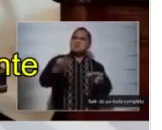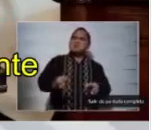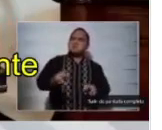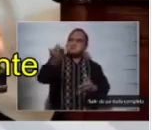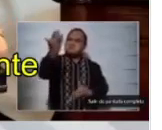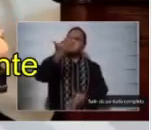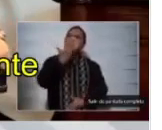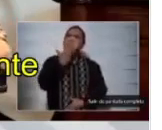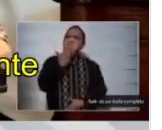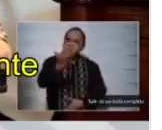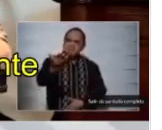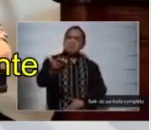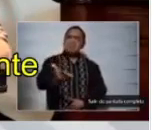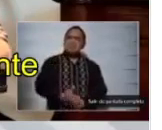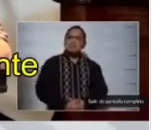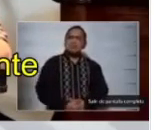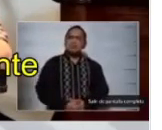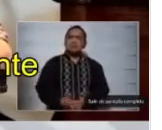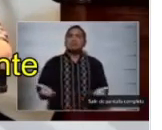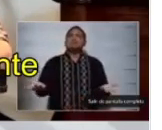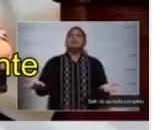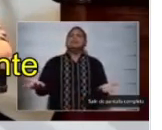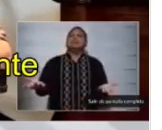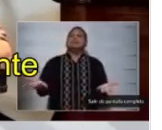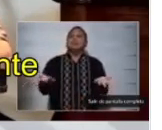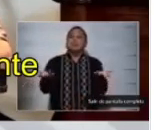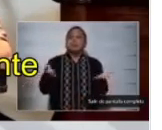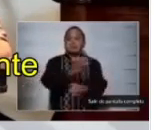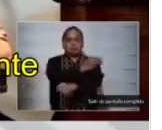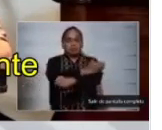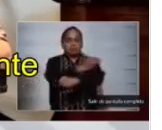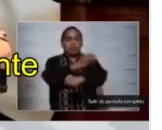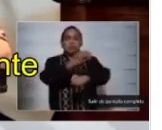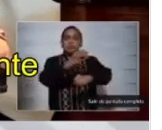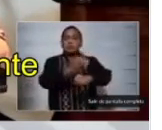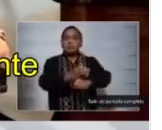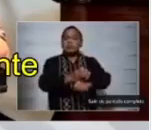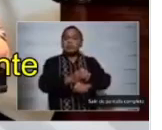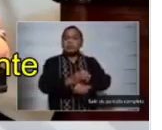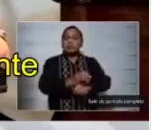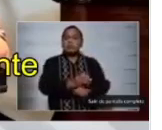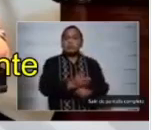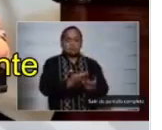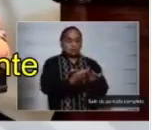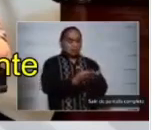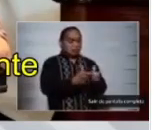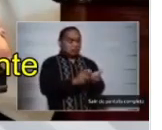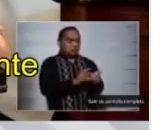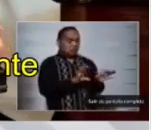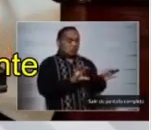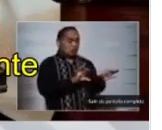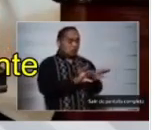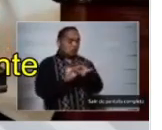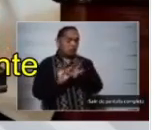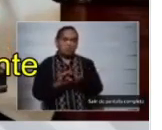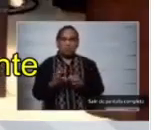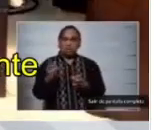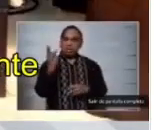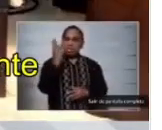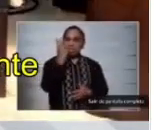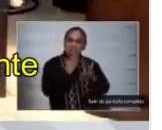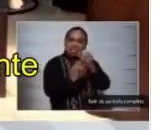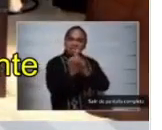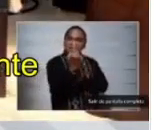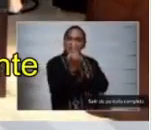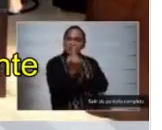lo mismo hace menos a sus compañeros de partido que le valen que si la alianza le digo ya la alianza los